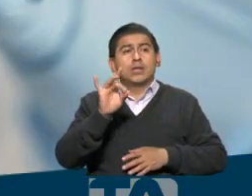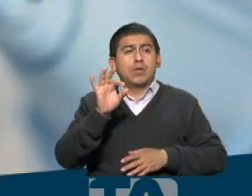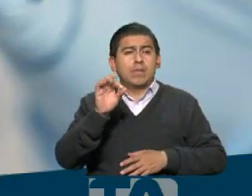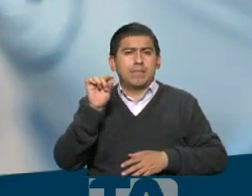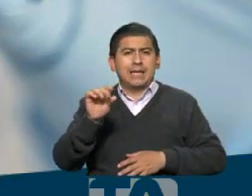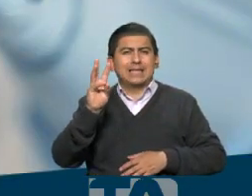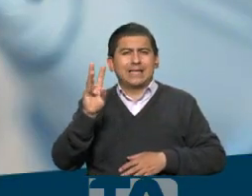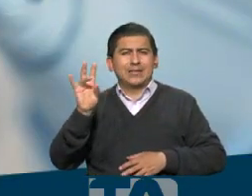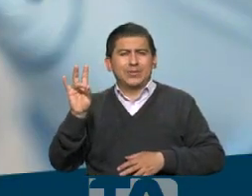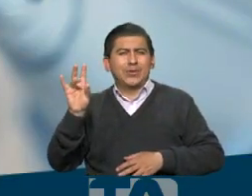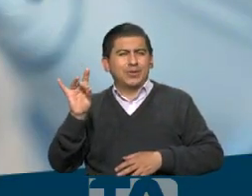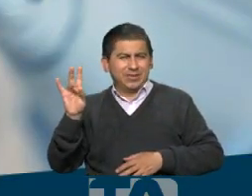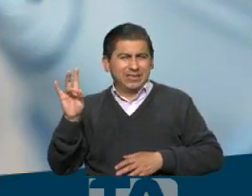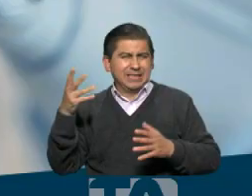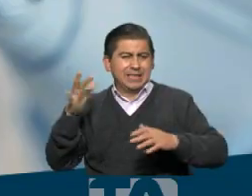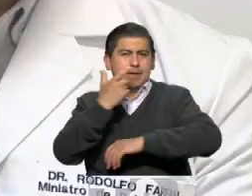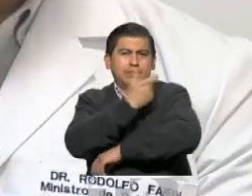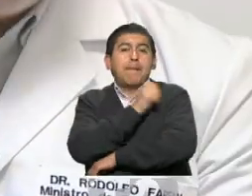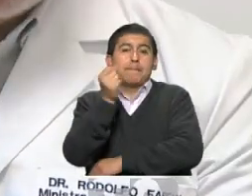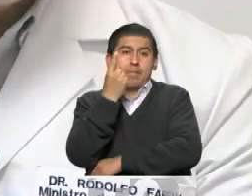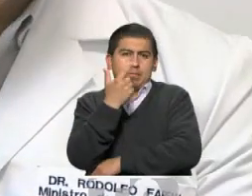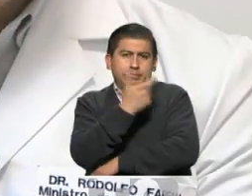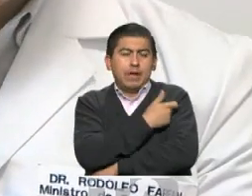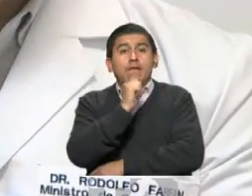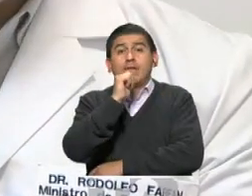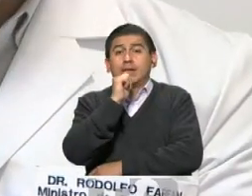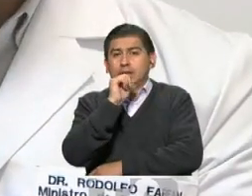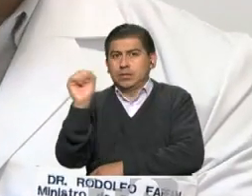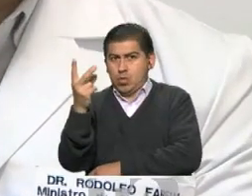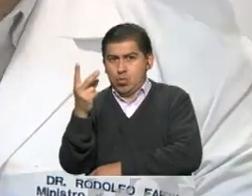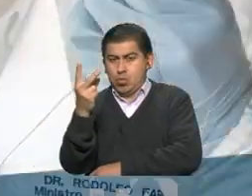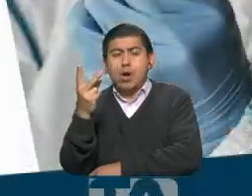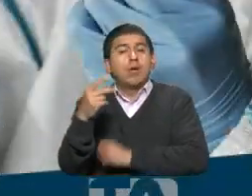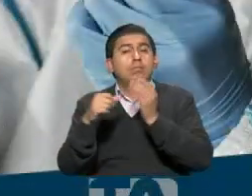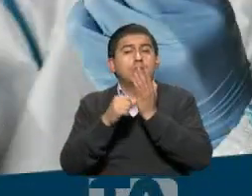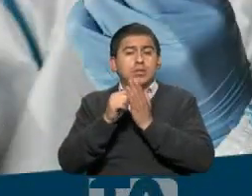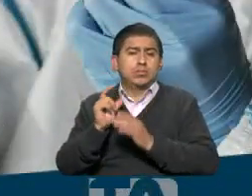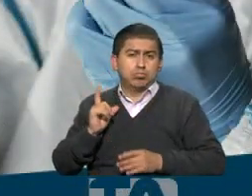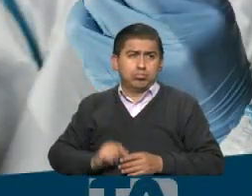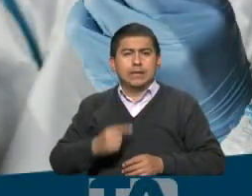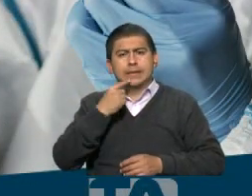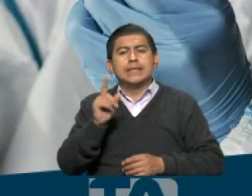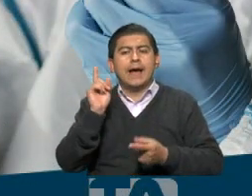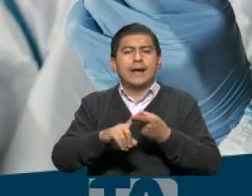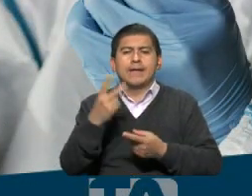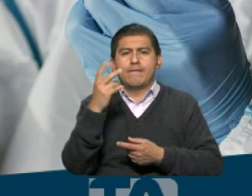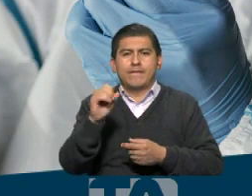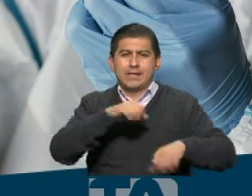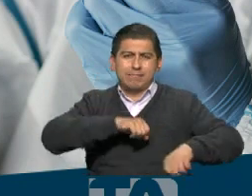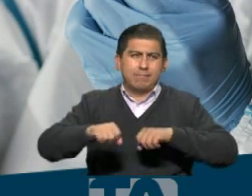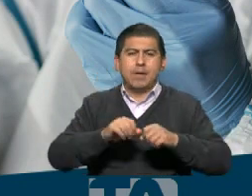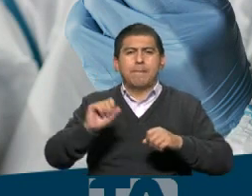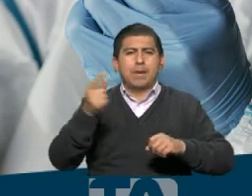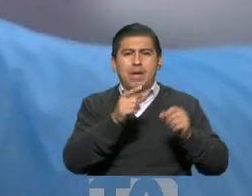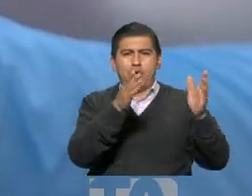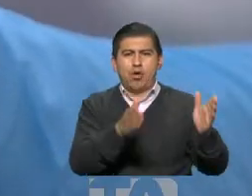89.687 personas han recibido la primera dosis de la vacuna. Según el Ministerio de Salud, el 20 de mayo concluirá la fase 1 del plan de vacunación